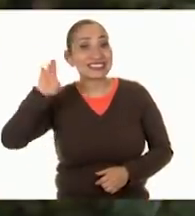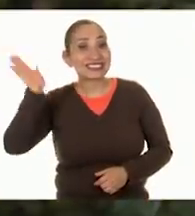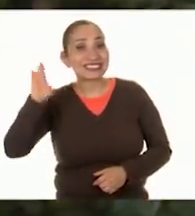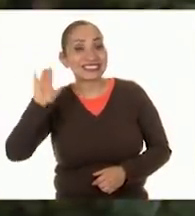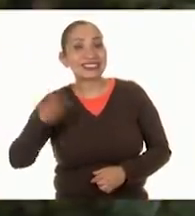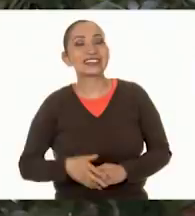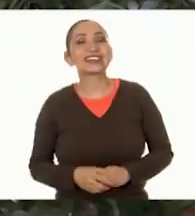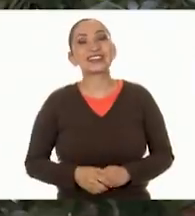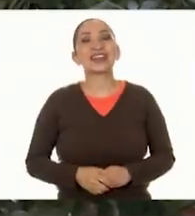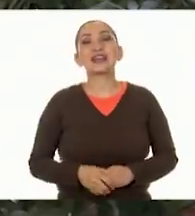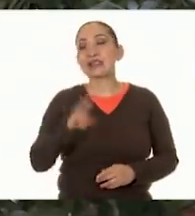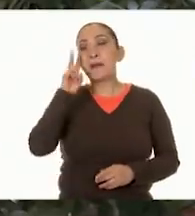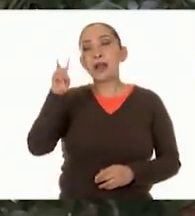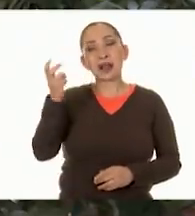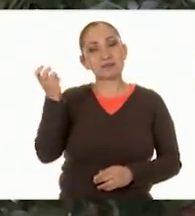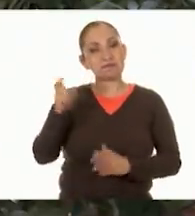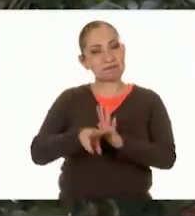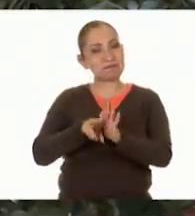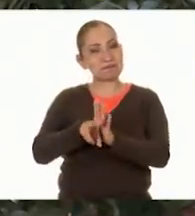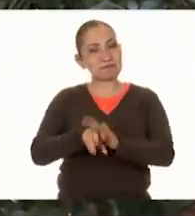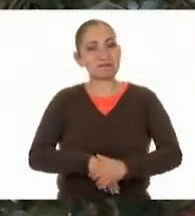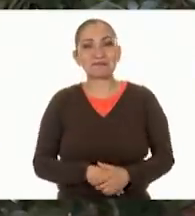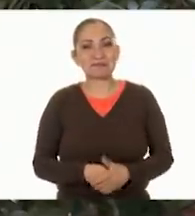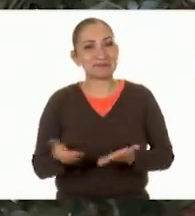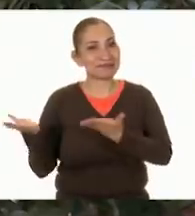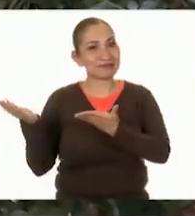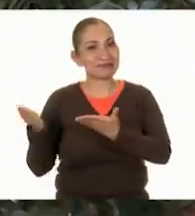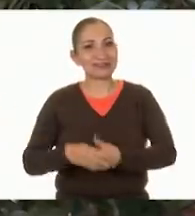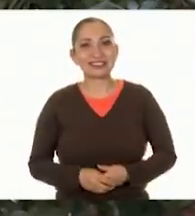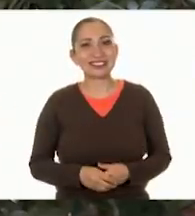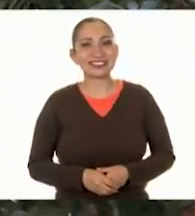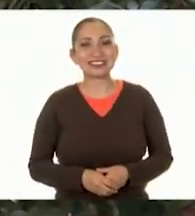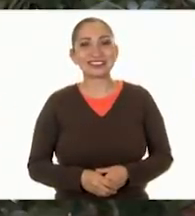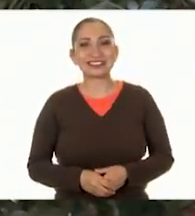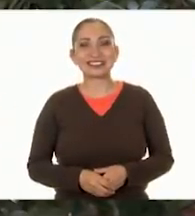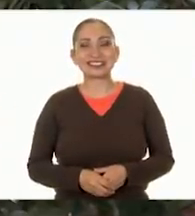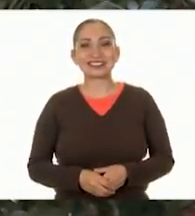¡Hola! ¡Vamos a ver el siguiente video!